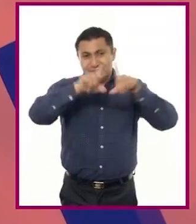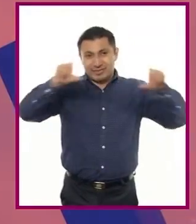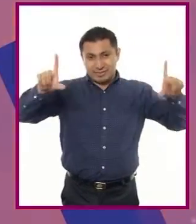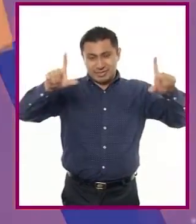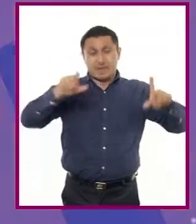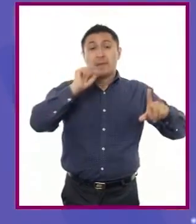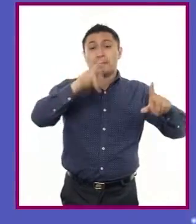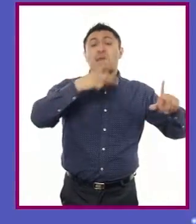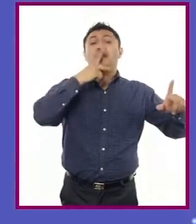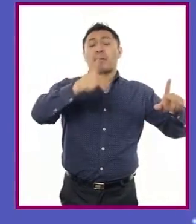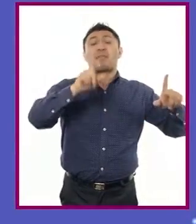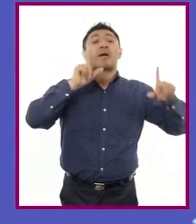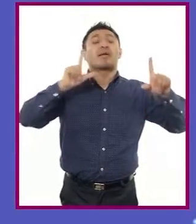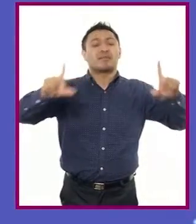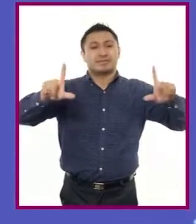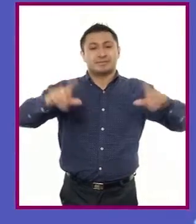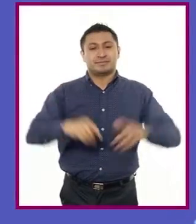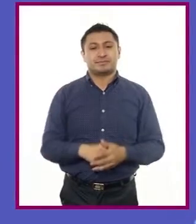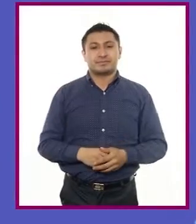historieta?